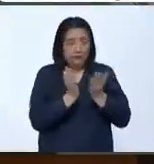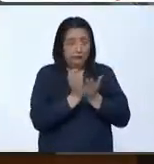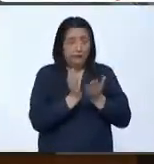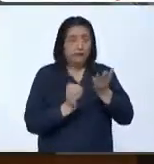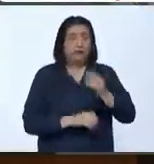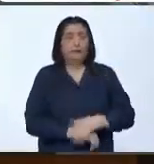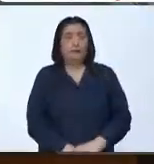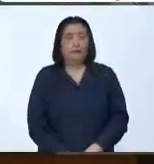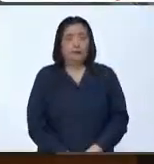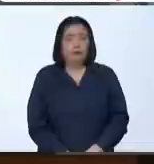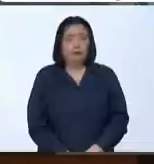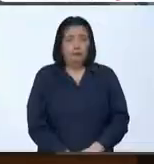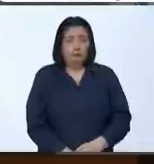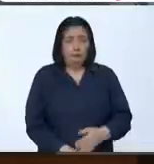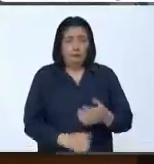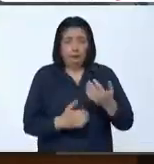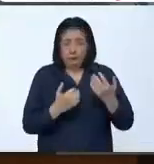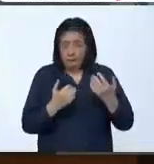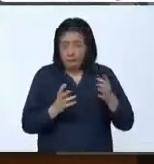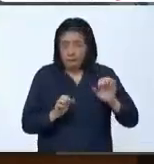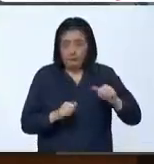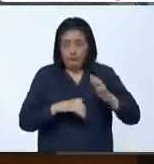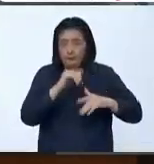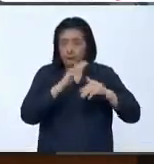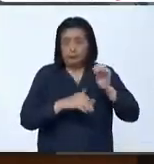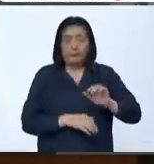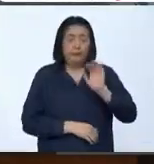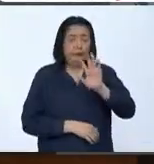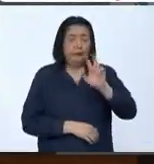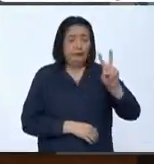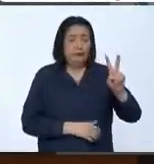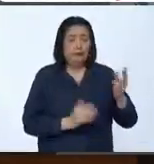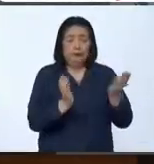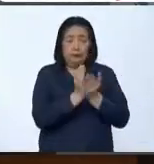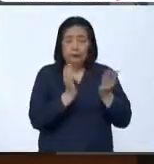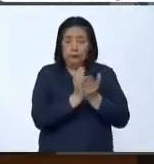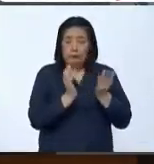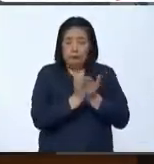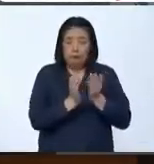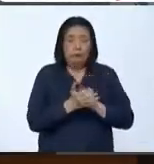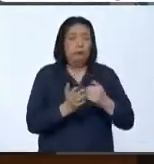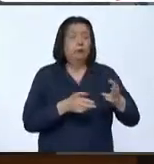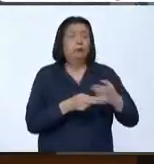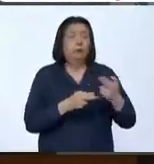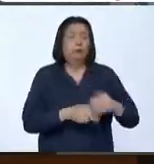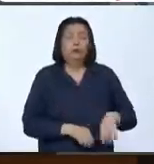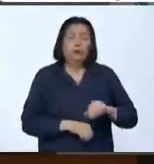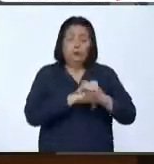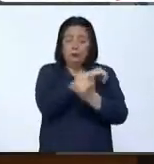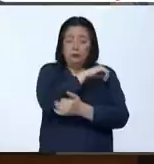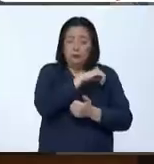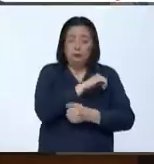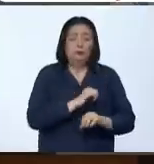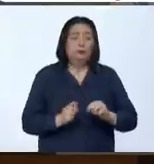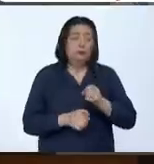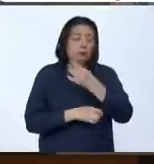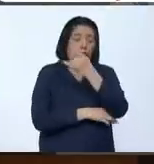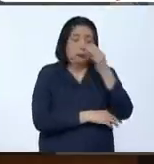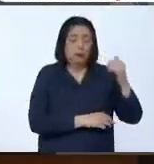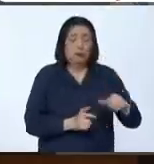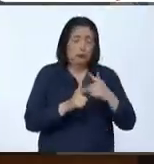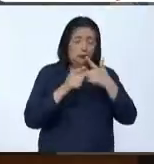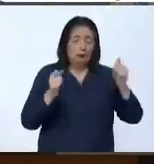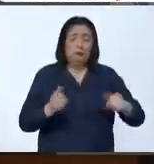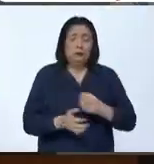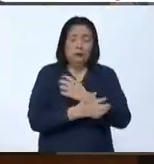el sector educación están en construcción 52 escuelas temporales en las regiones de junín ucayali y la